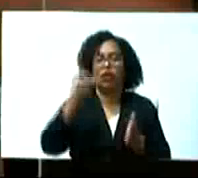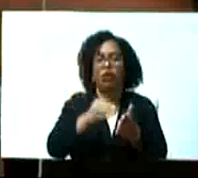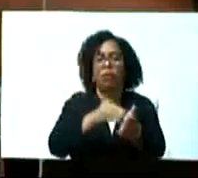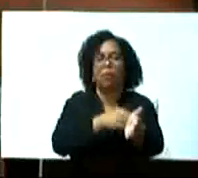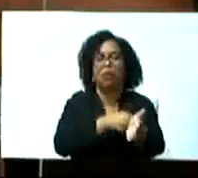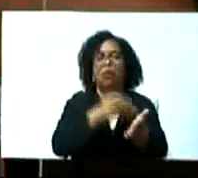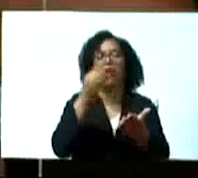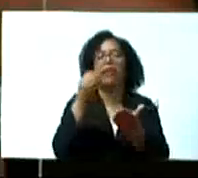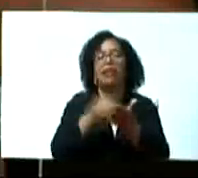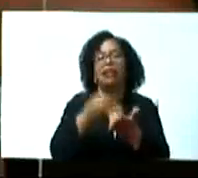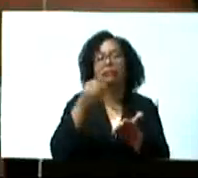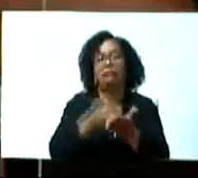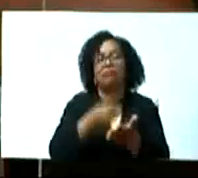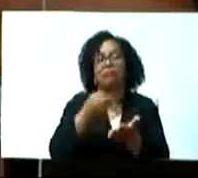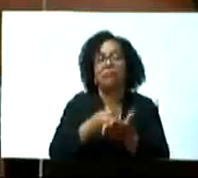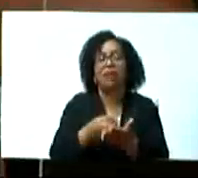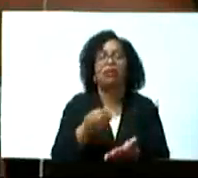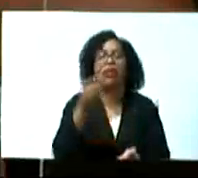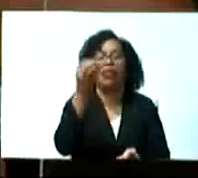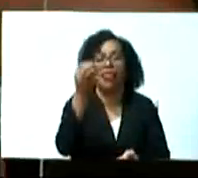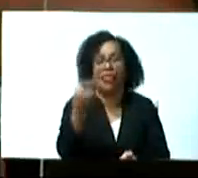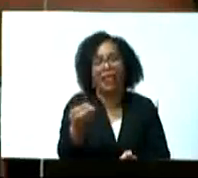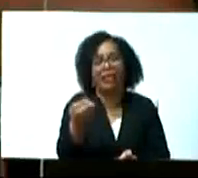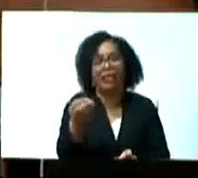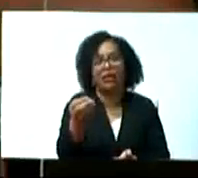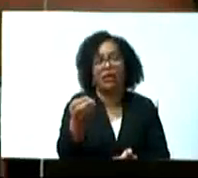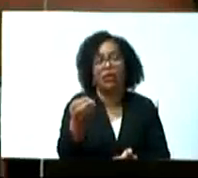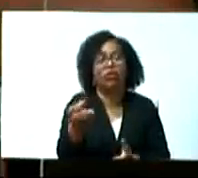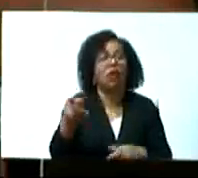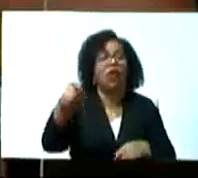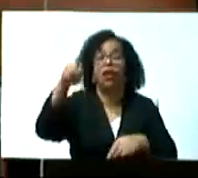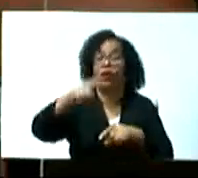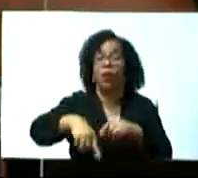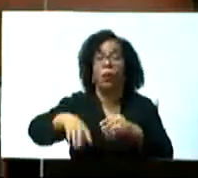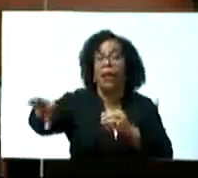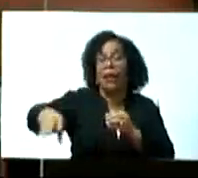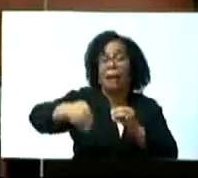ellos poder colocarlo en el presupuesto complementario del año